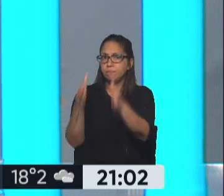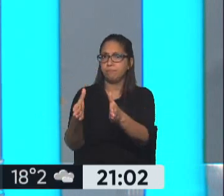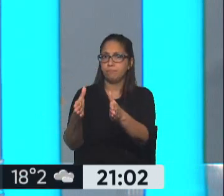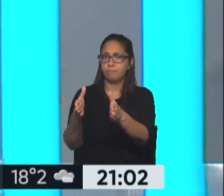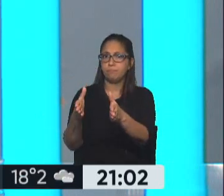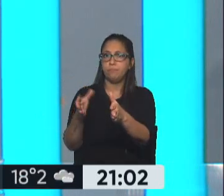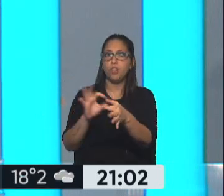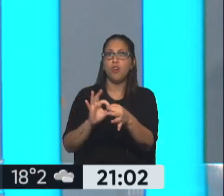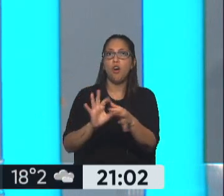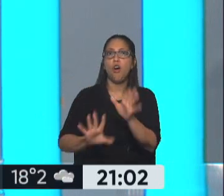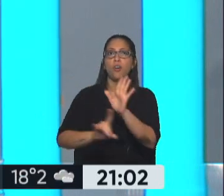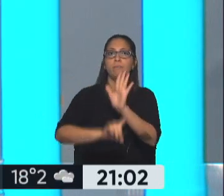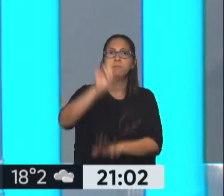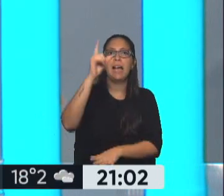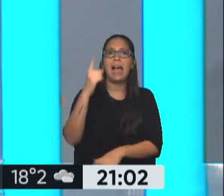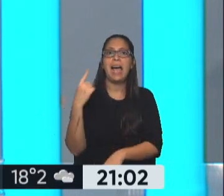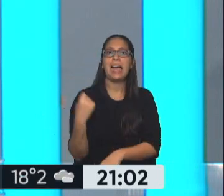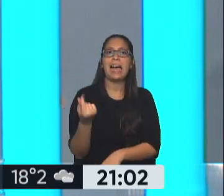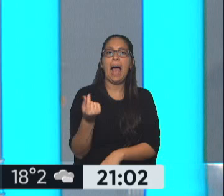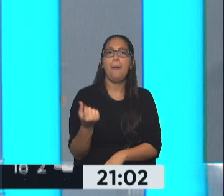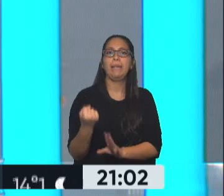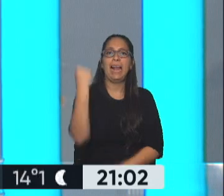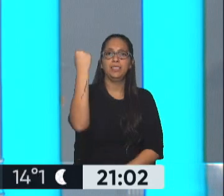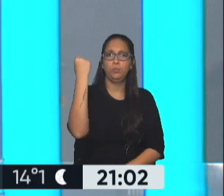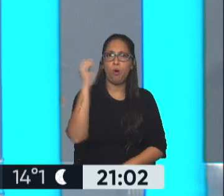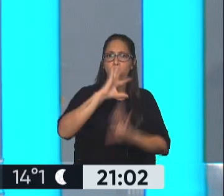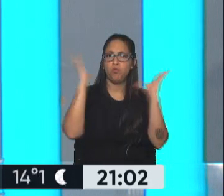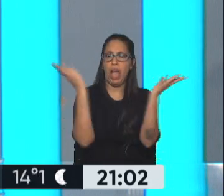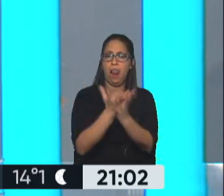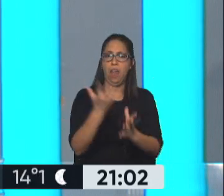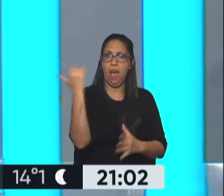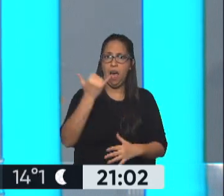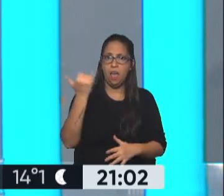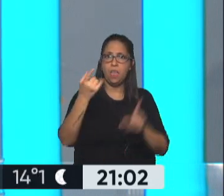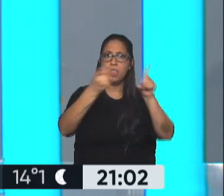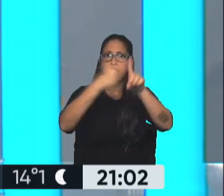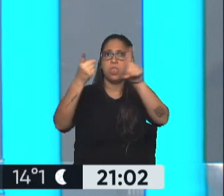con Occidente, con el capitalismo mundial, con los sectores